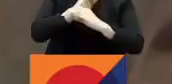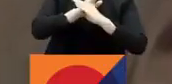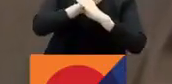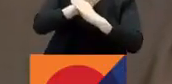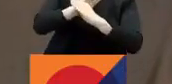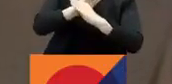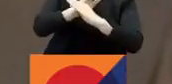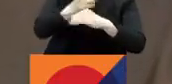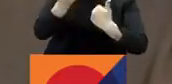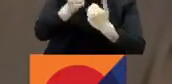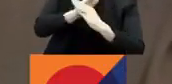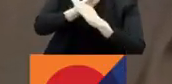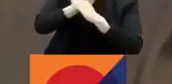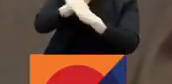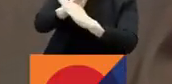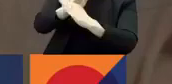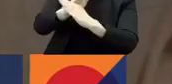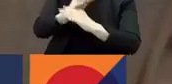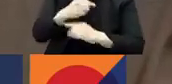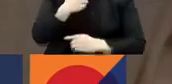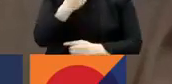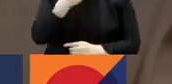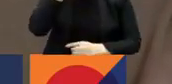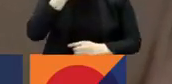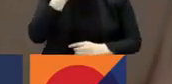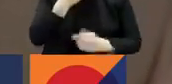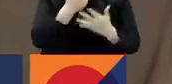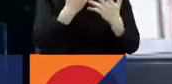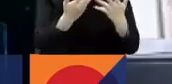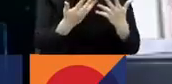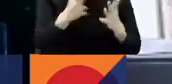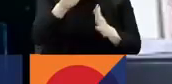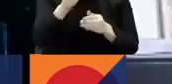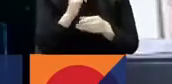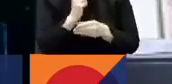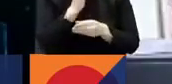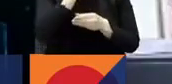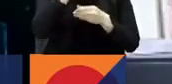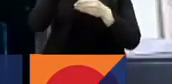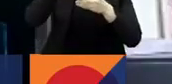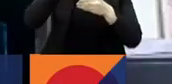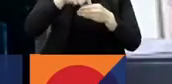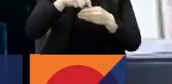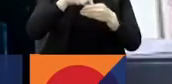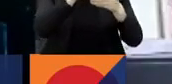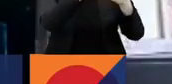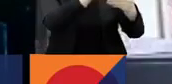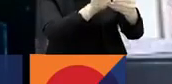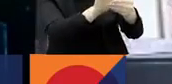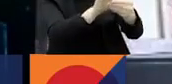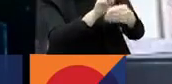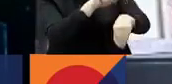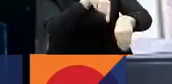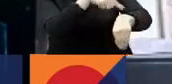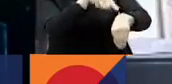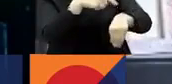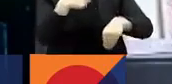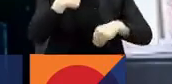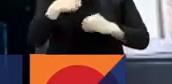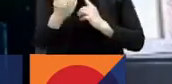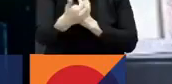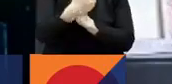se expandan si tenemos síntomas de resfriado? Cuando me hacen la prueba, debo aislarme, porque es importante resaltar que en los